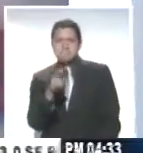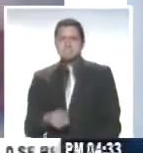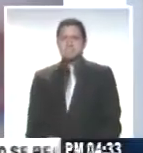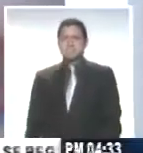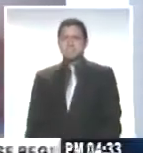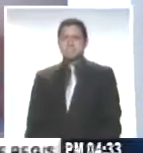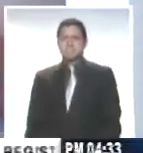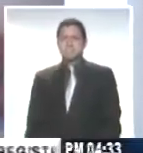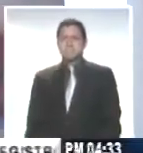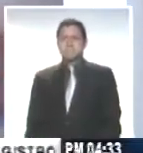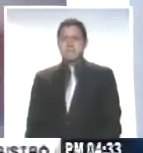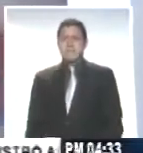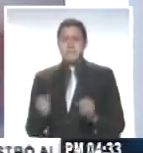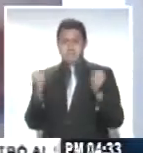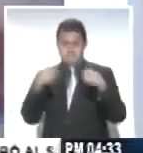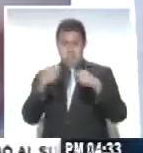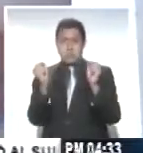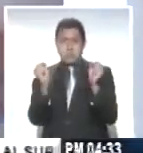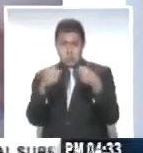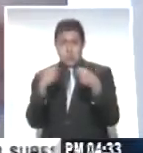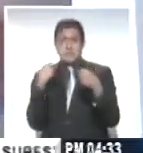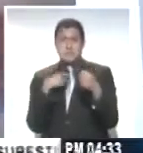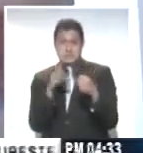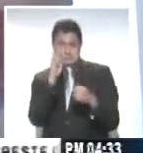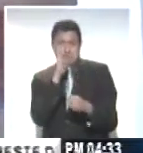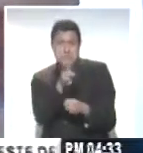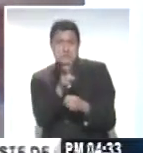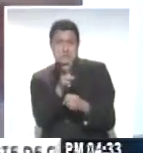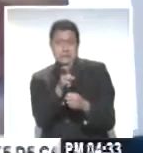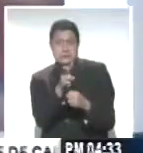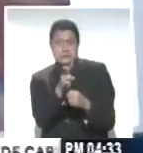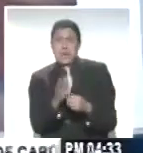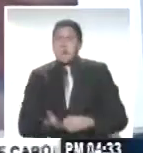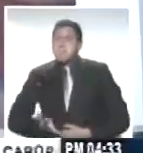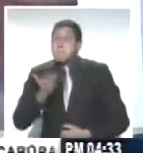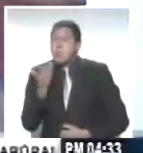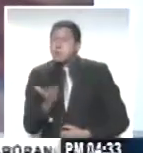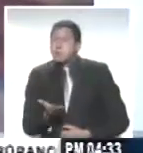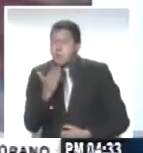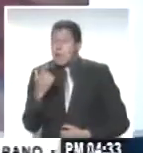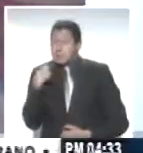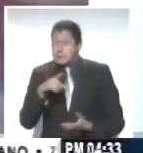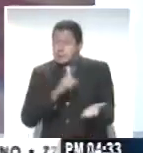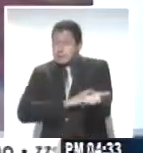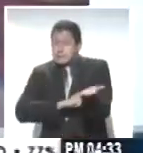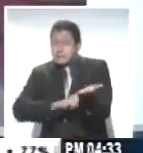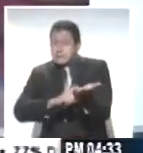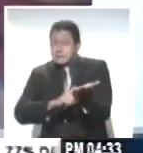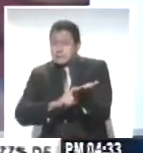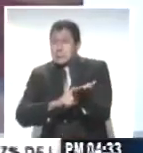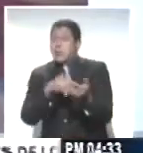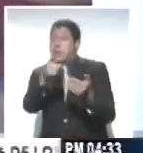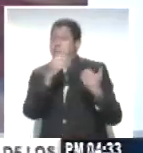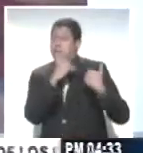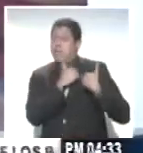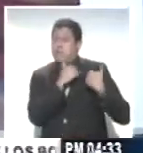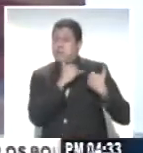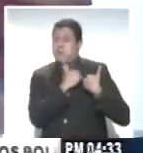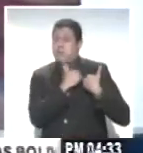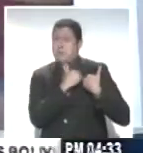que en la parte motora encontramos, fíjense que es tan importante el nervio mediano que se va a encargar